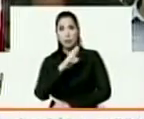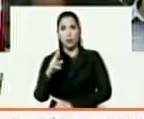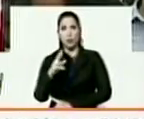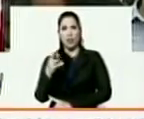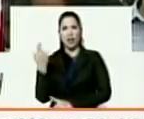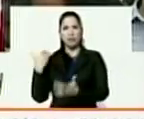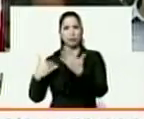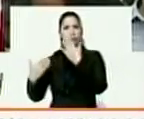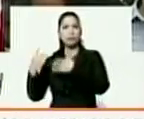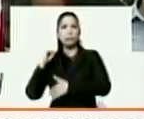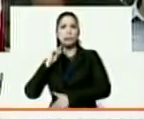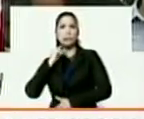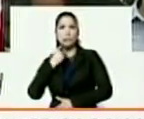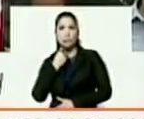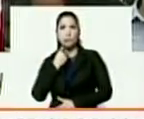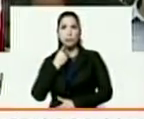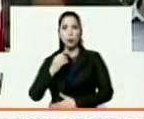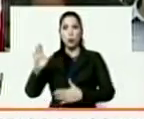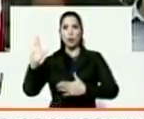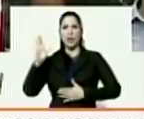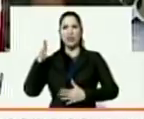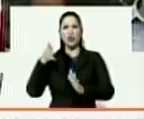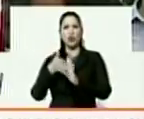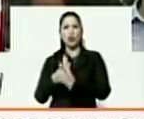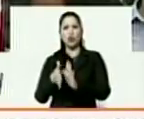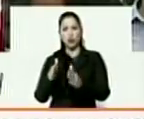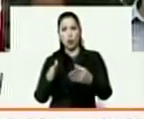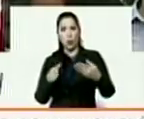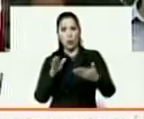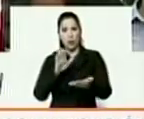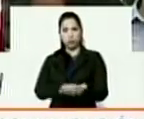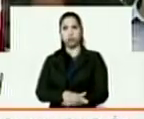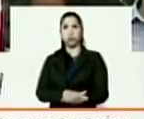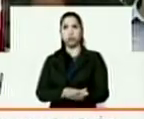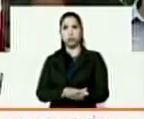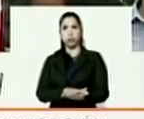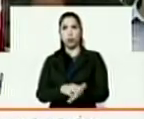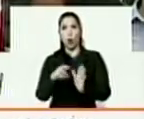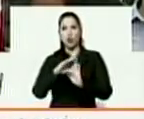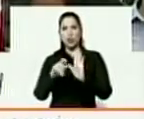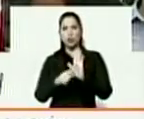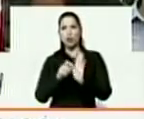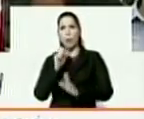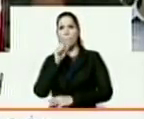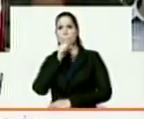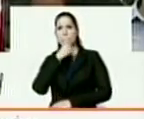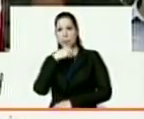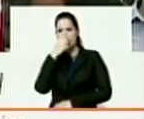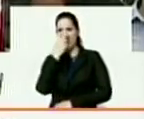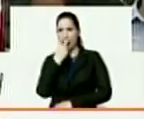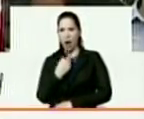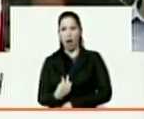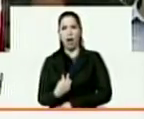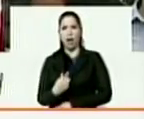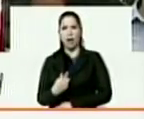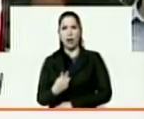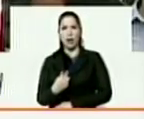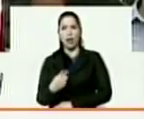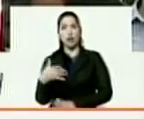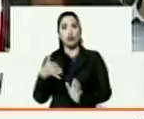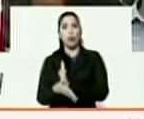sobre la moribunda constitución del pacto de puntofijo y luego